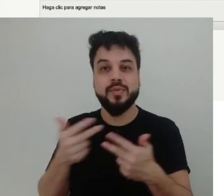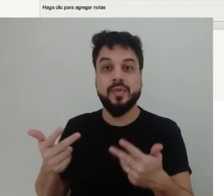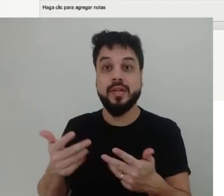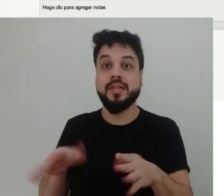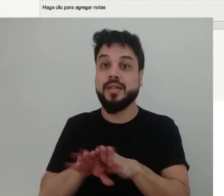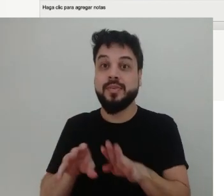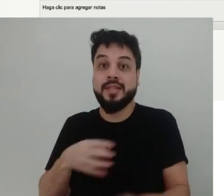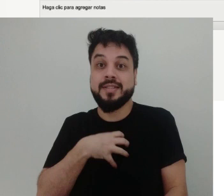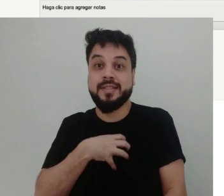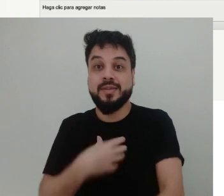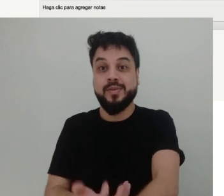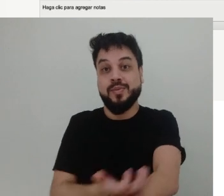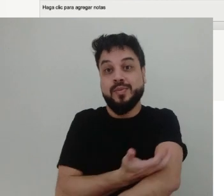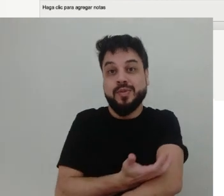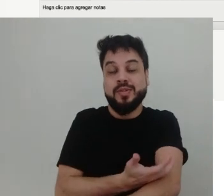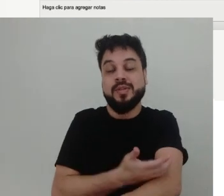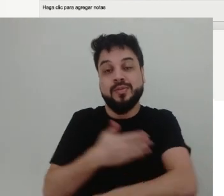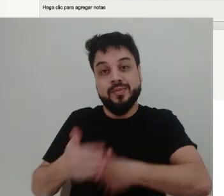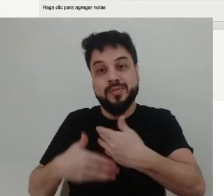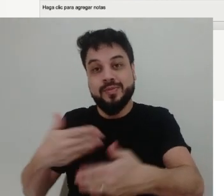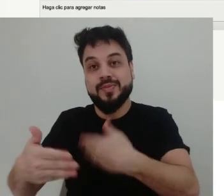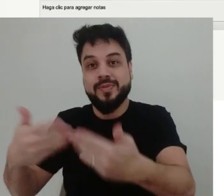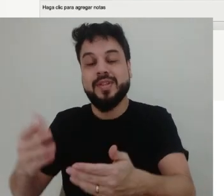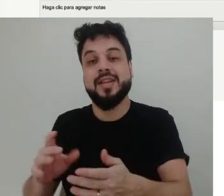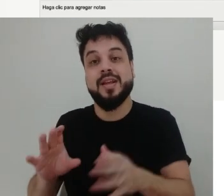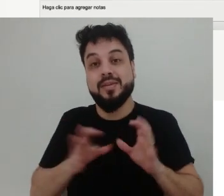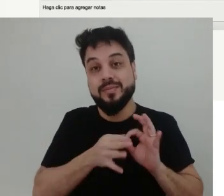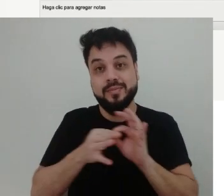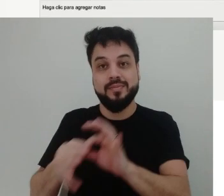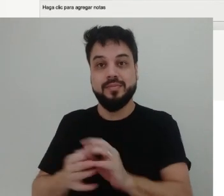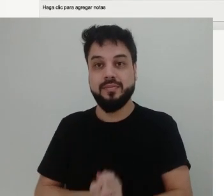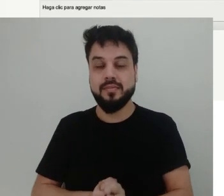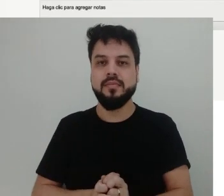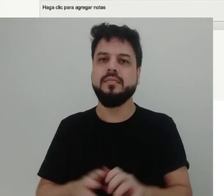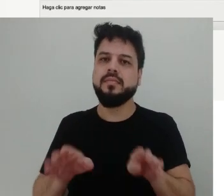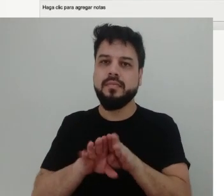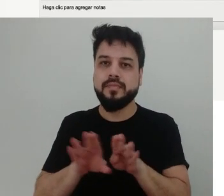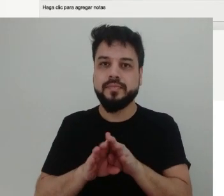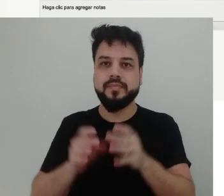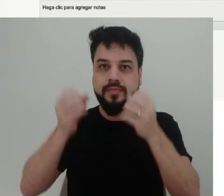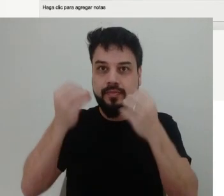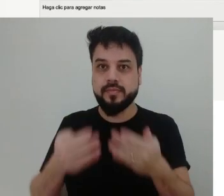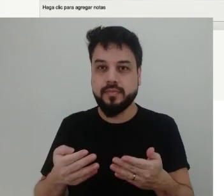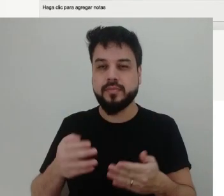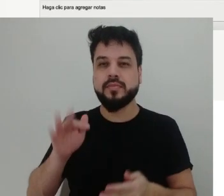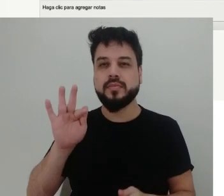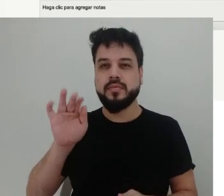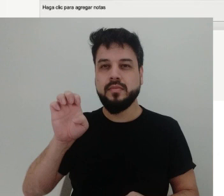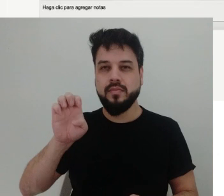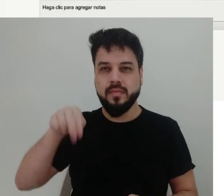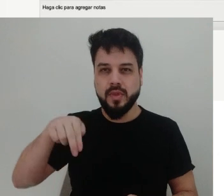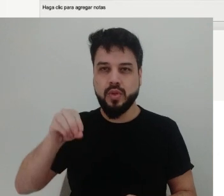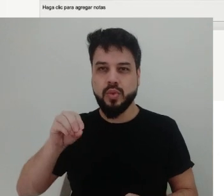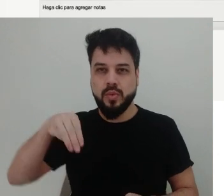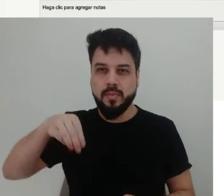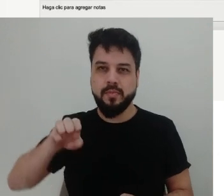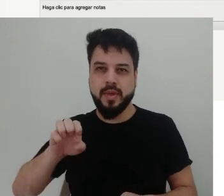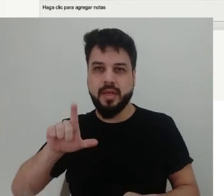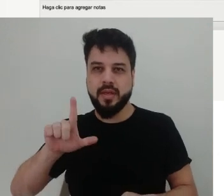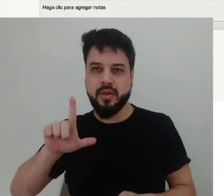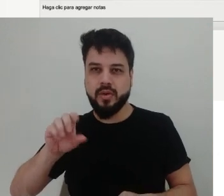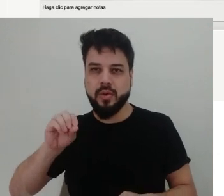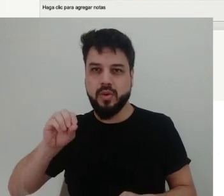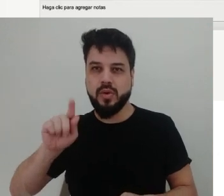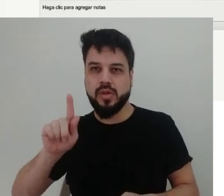Siempre al volver a Foz de Iguazú, específicamente a las clases de la maestría de la UNILA, seguía conociendo el conflicto